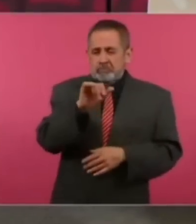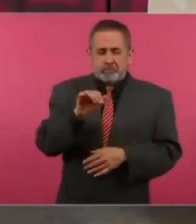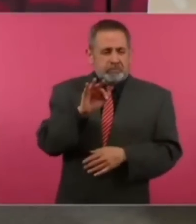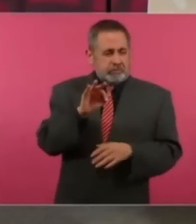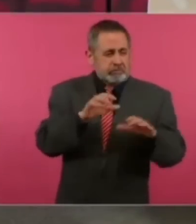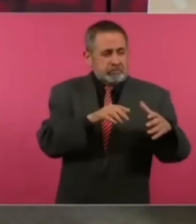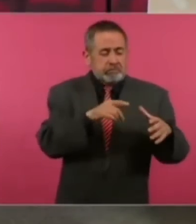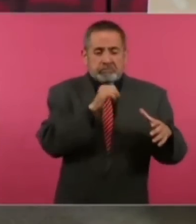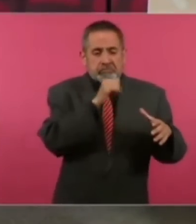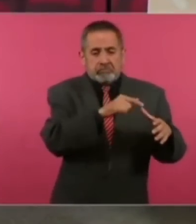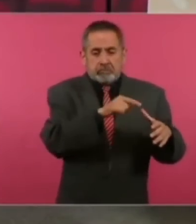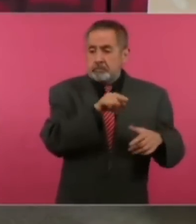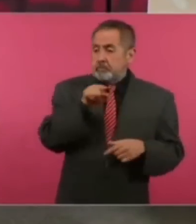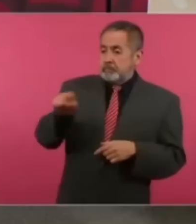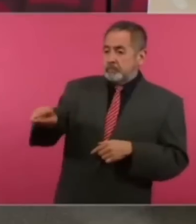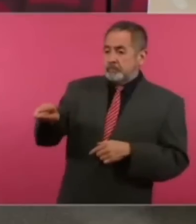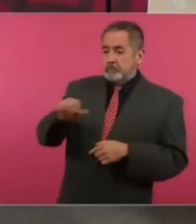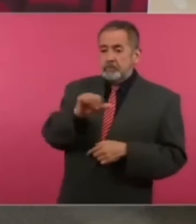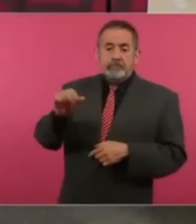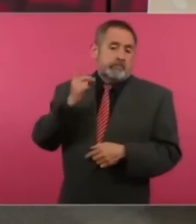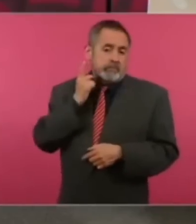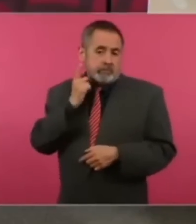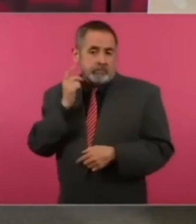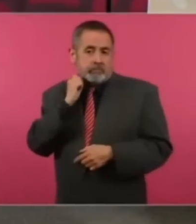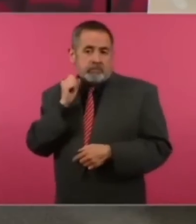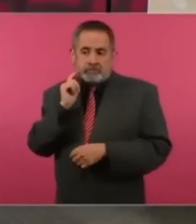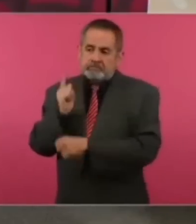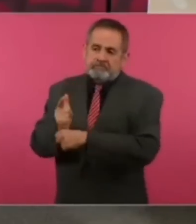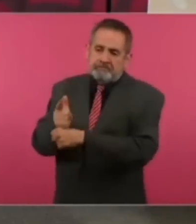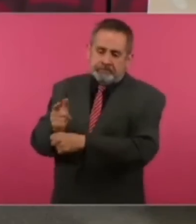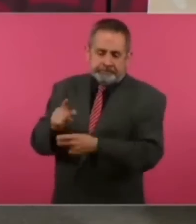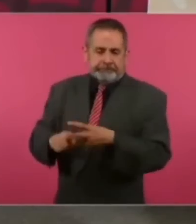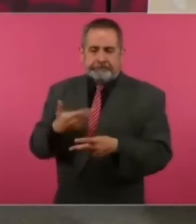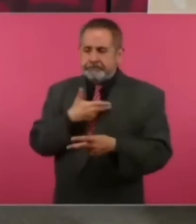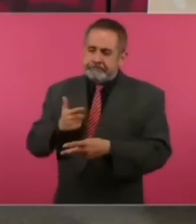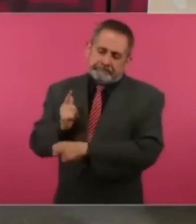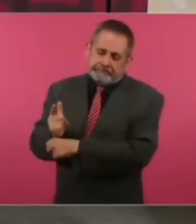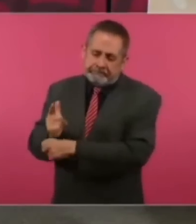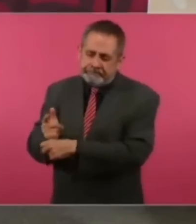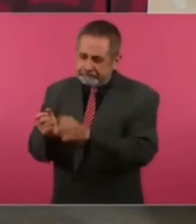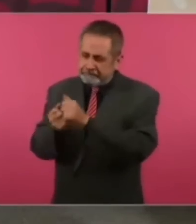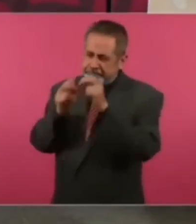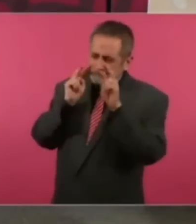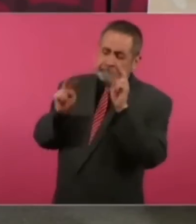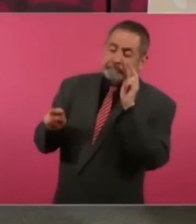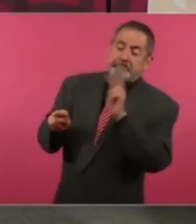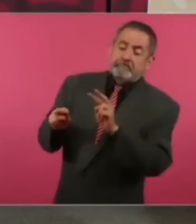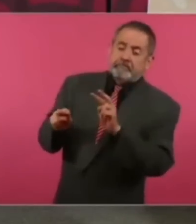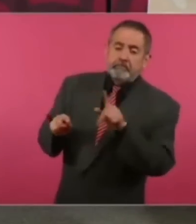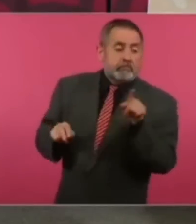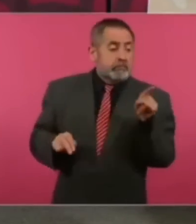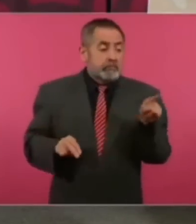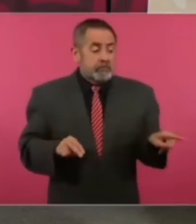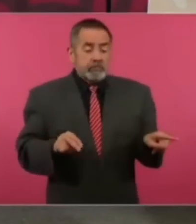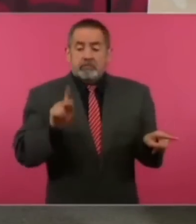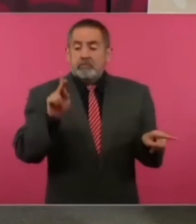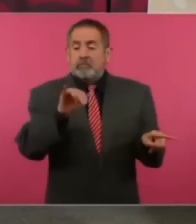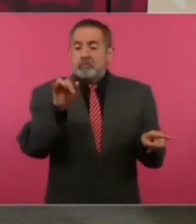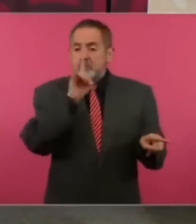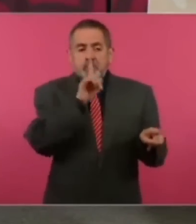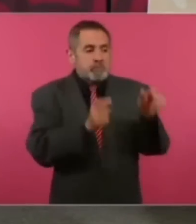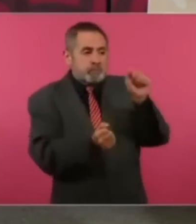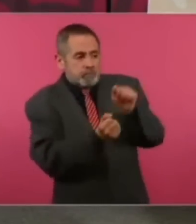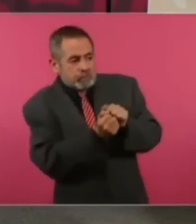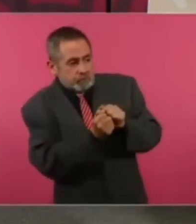Ejecutivo, pero del Poder Judicial, nada. No se sabía ni siquiera, creo que